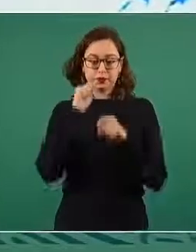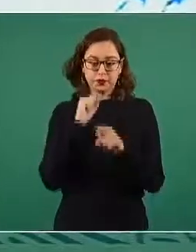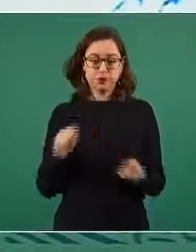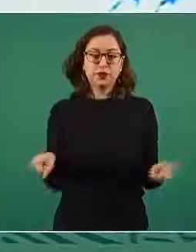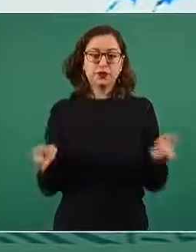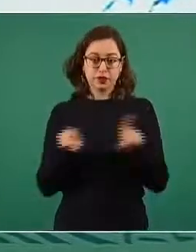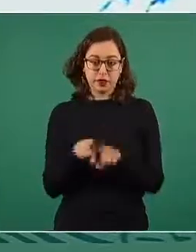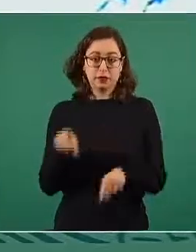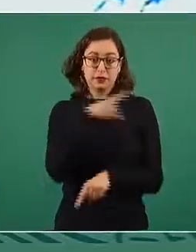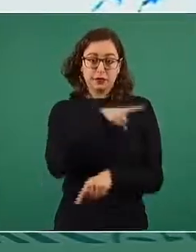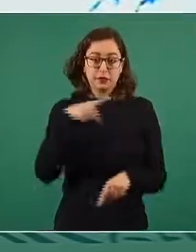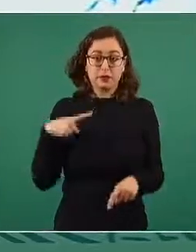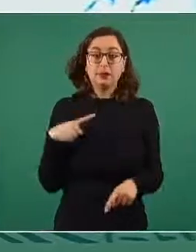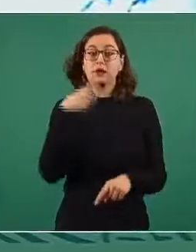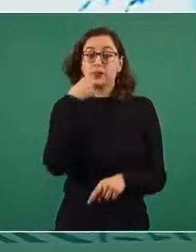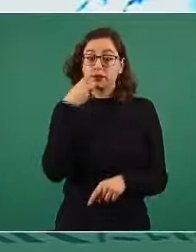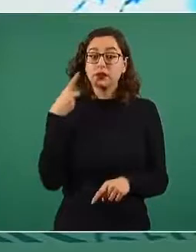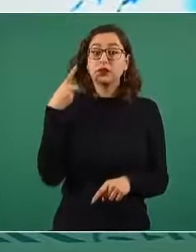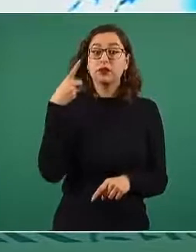salió